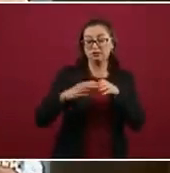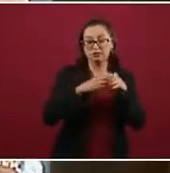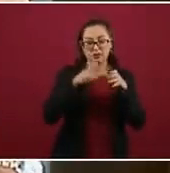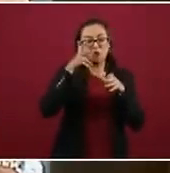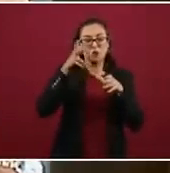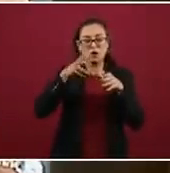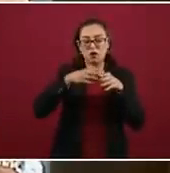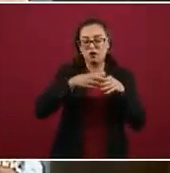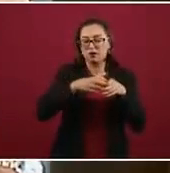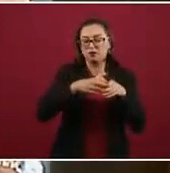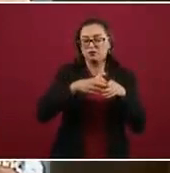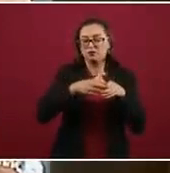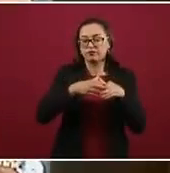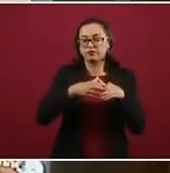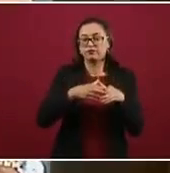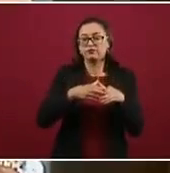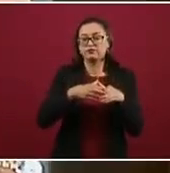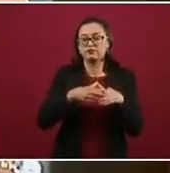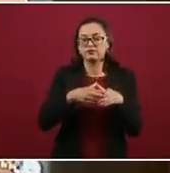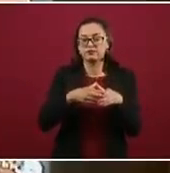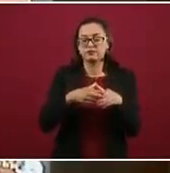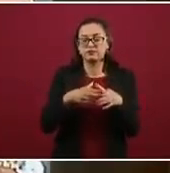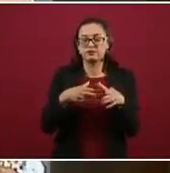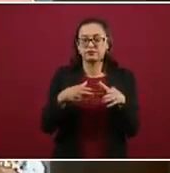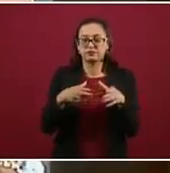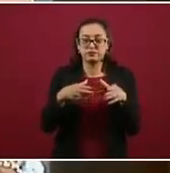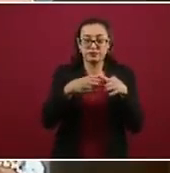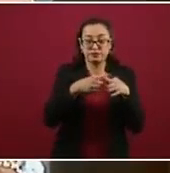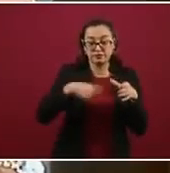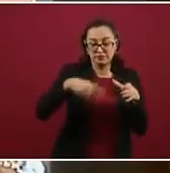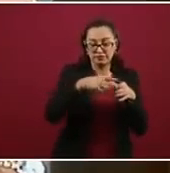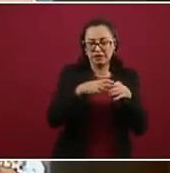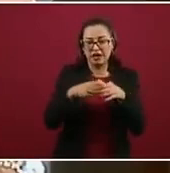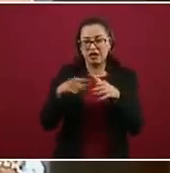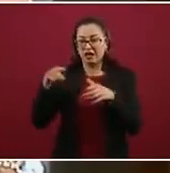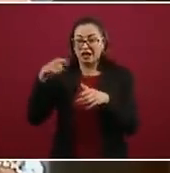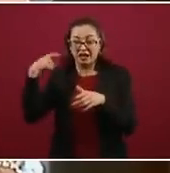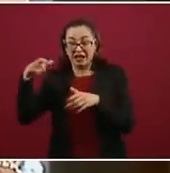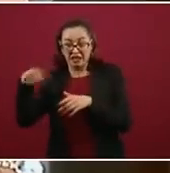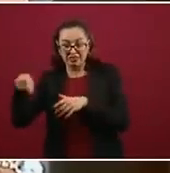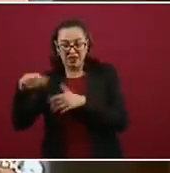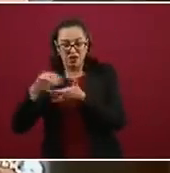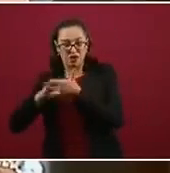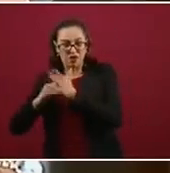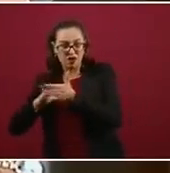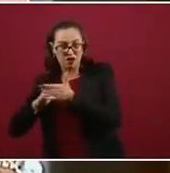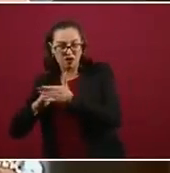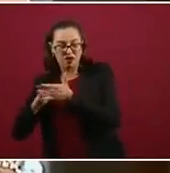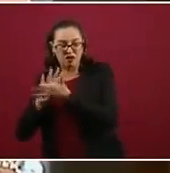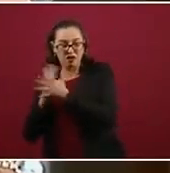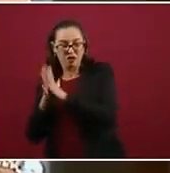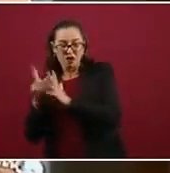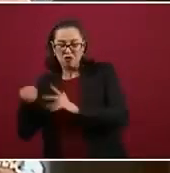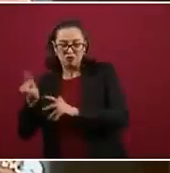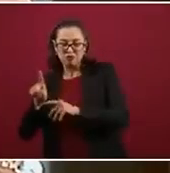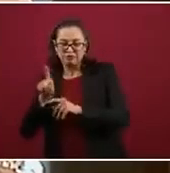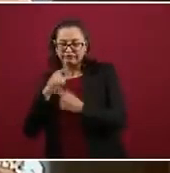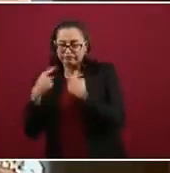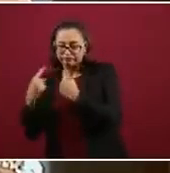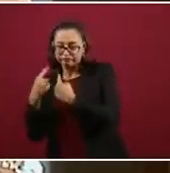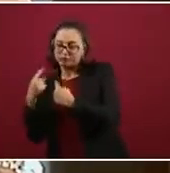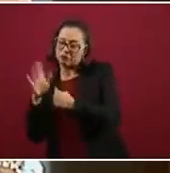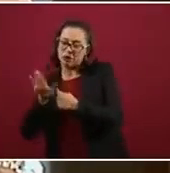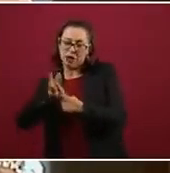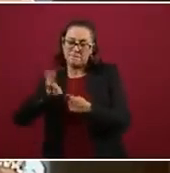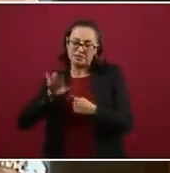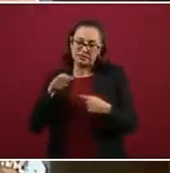Dolores, que no es el grupo de los conspiradores de Querétaro, sino es el grupo en el que se reúnen